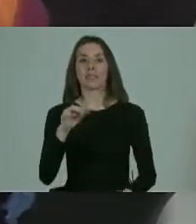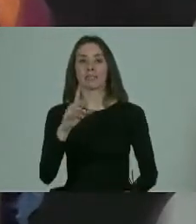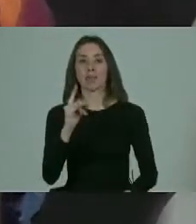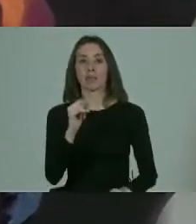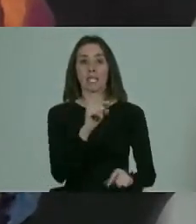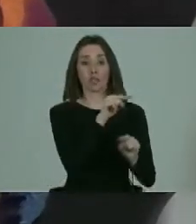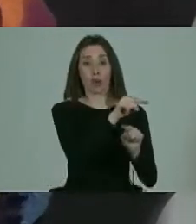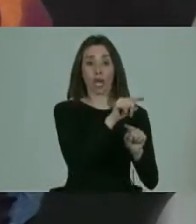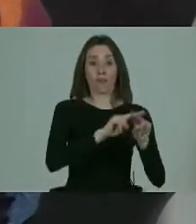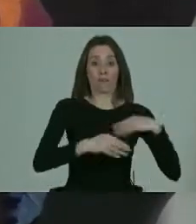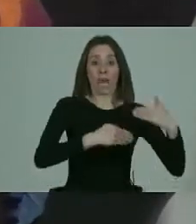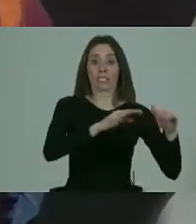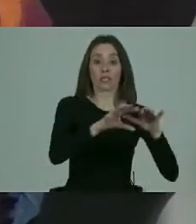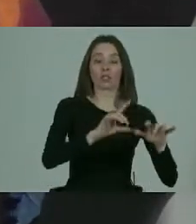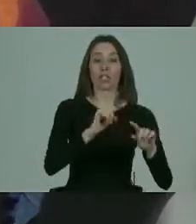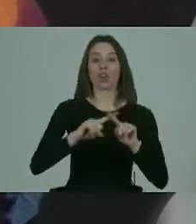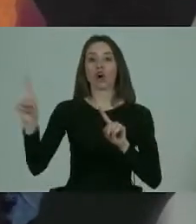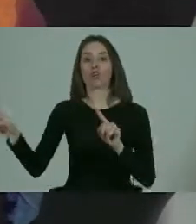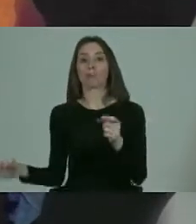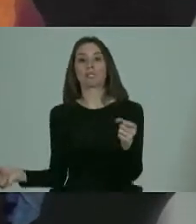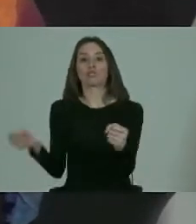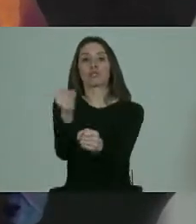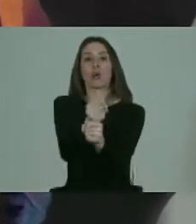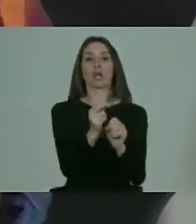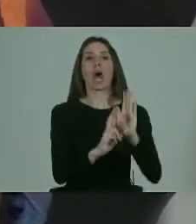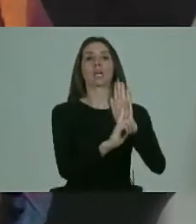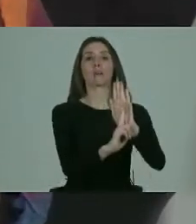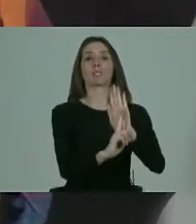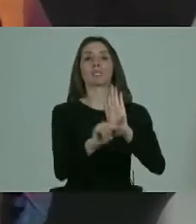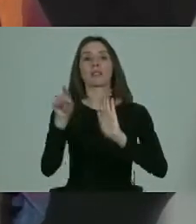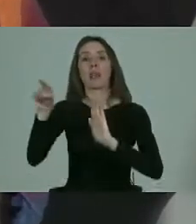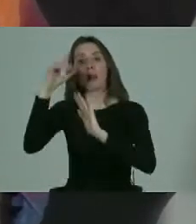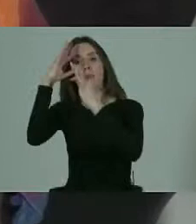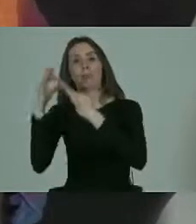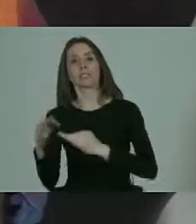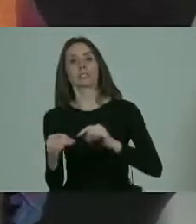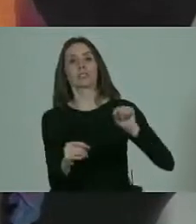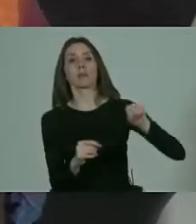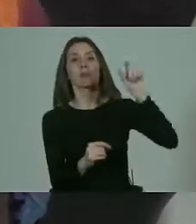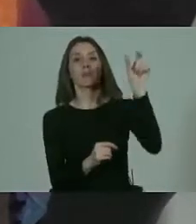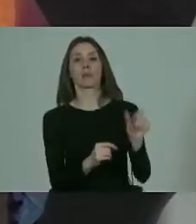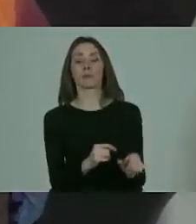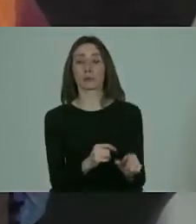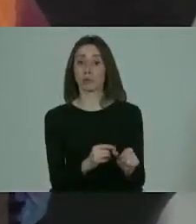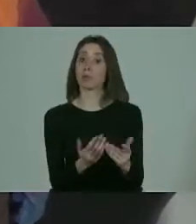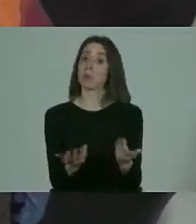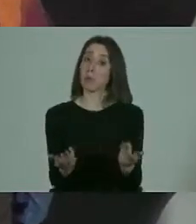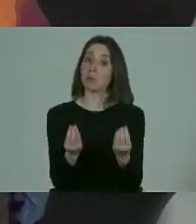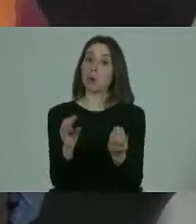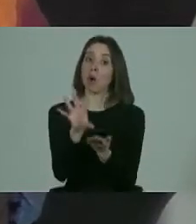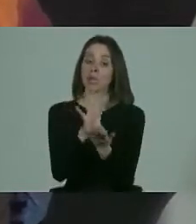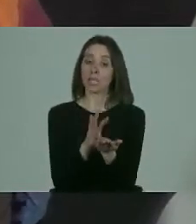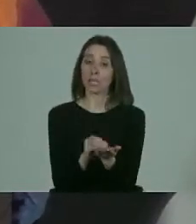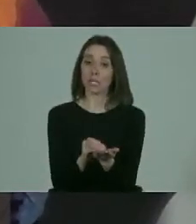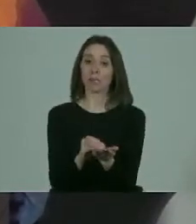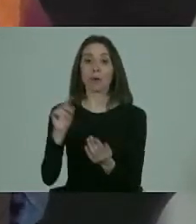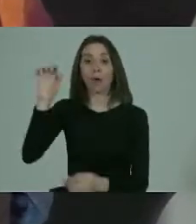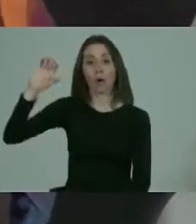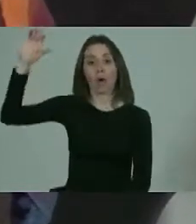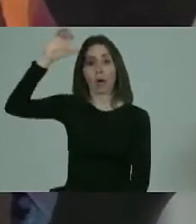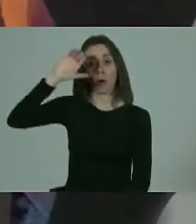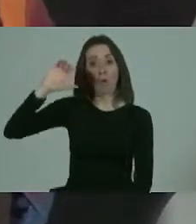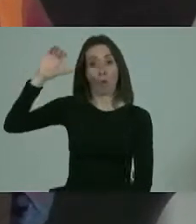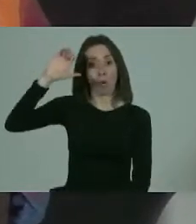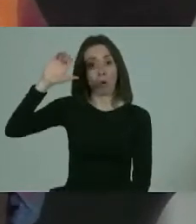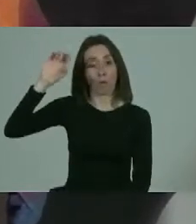actuar va a ser otro al que bla represente y que decida por ella entonces eso es un buen ejemplo yo creo y claro en países europeos también